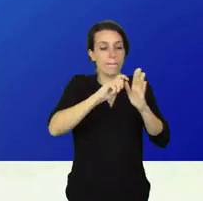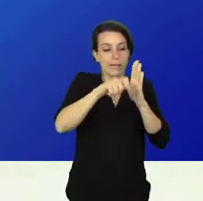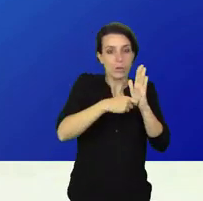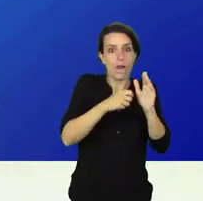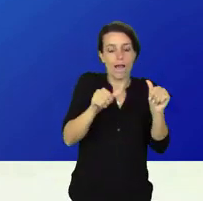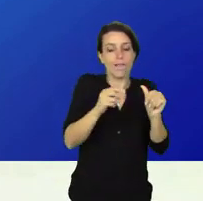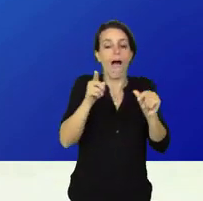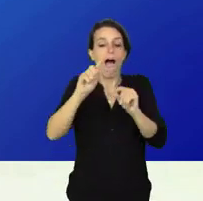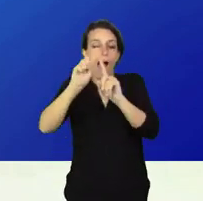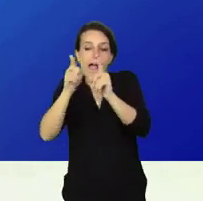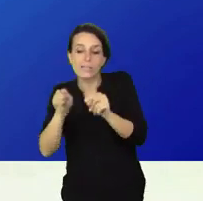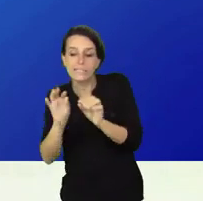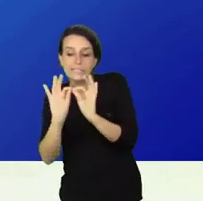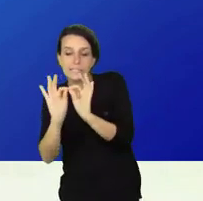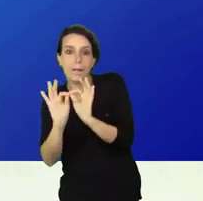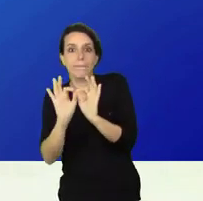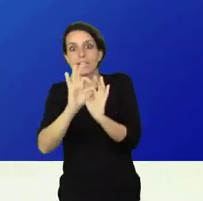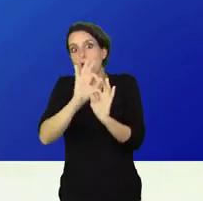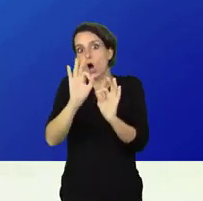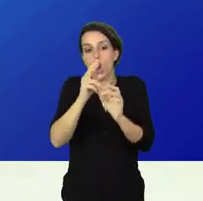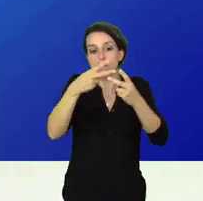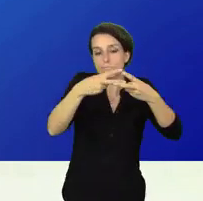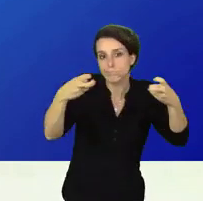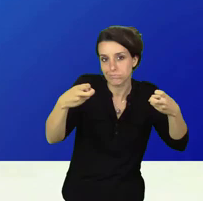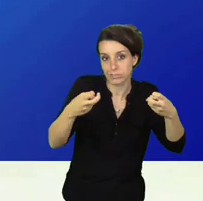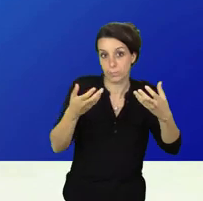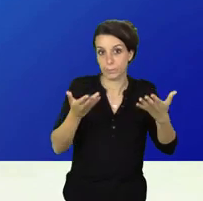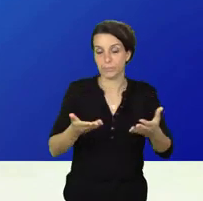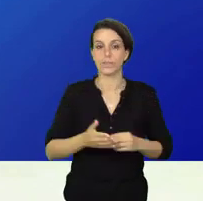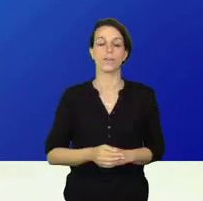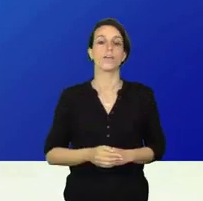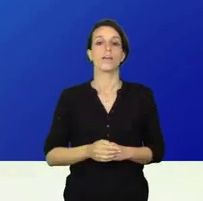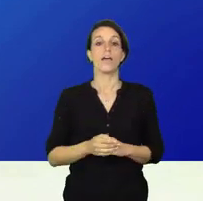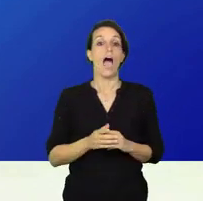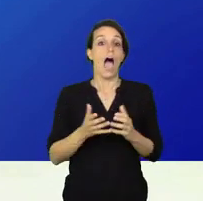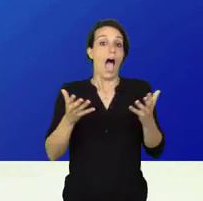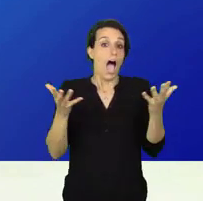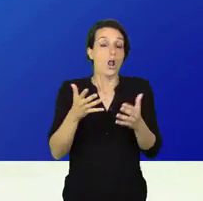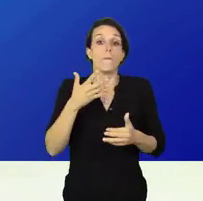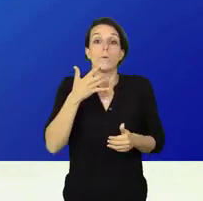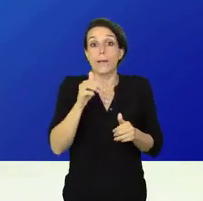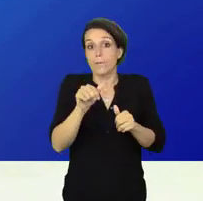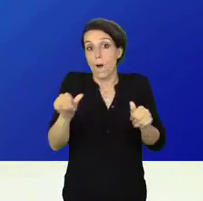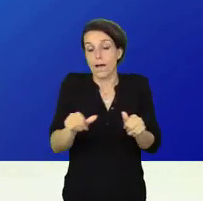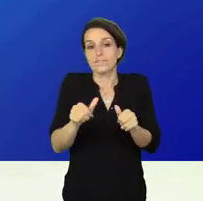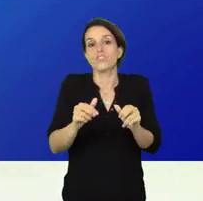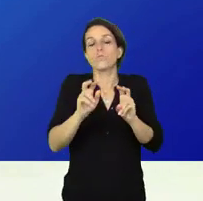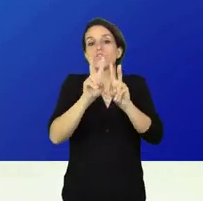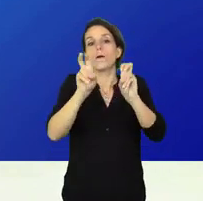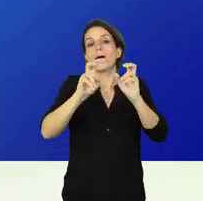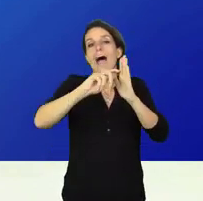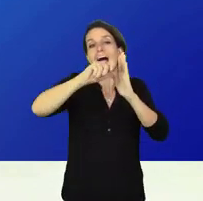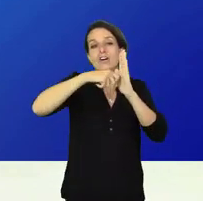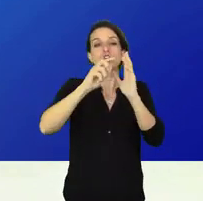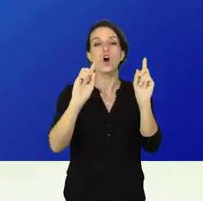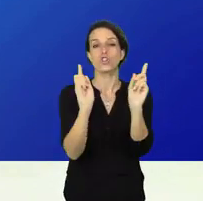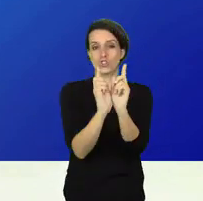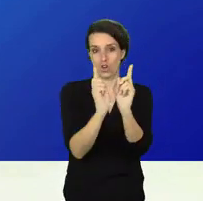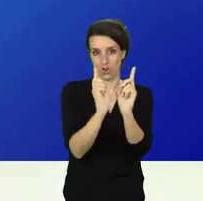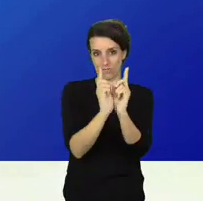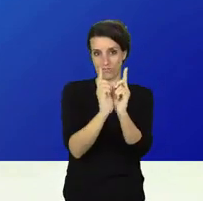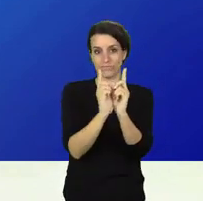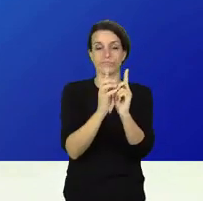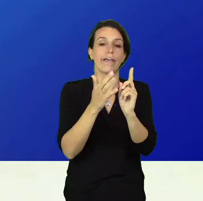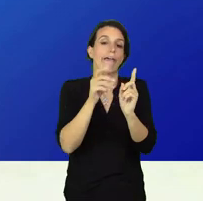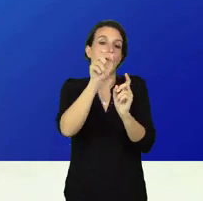con la producción de un cortometraje que giran además en torno a la temática de la vejez, con lo cual también hacemos